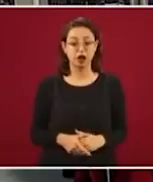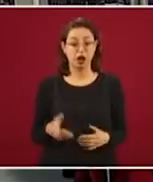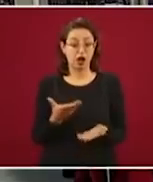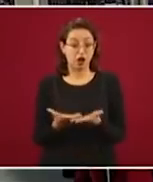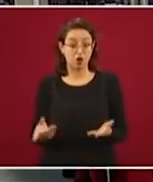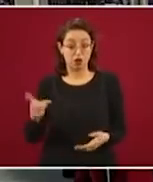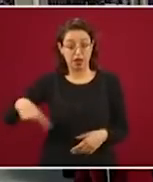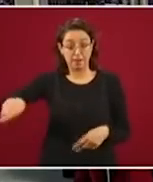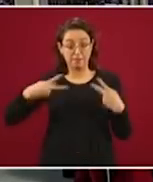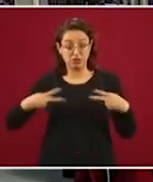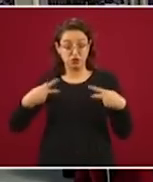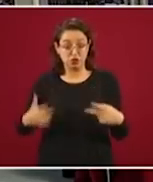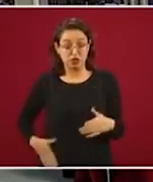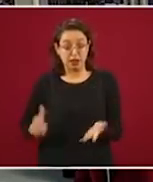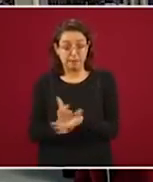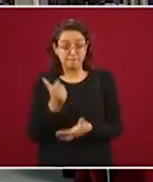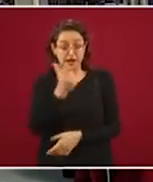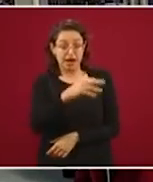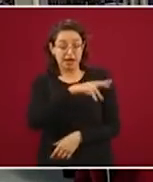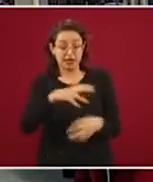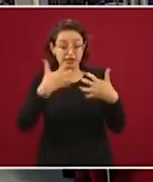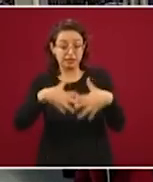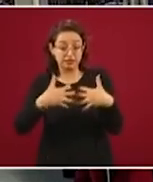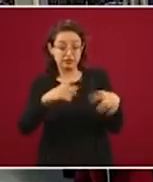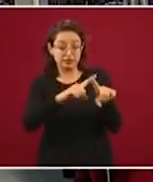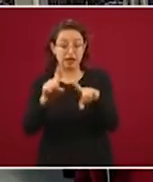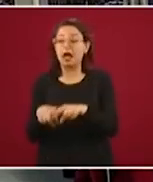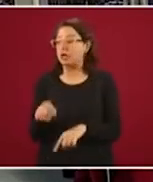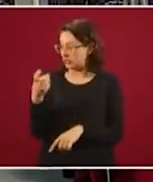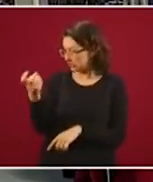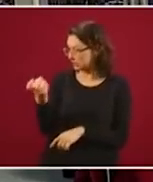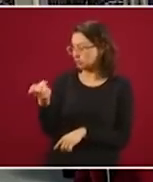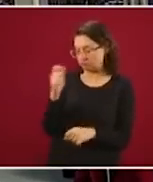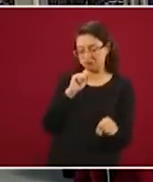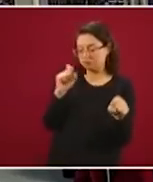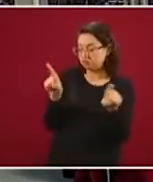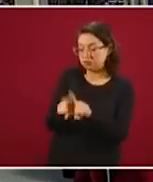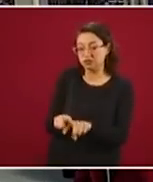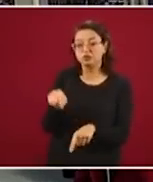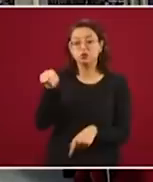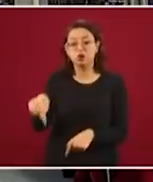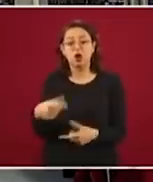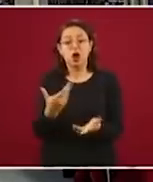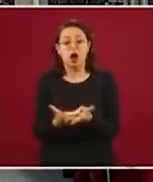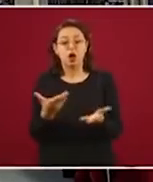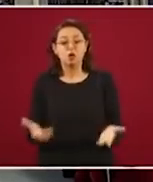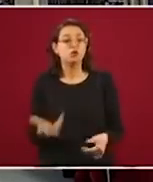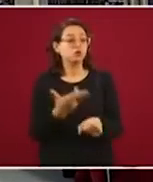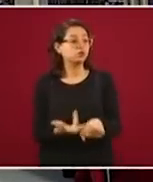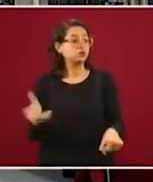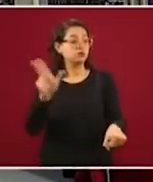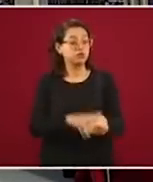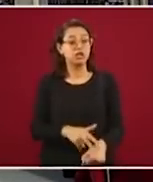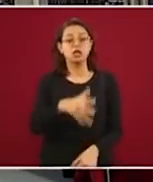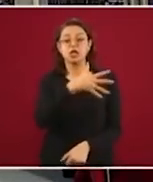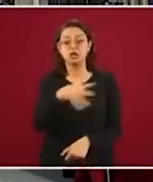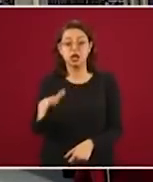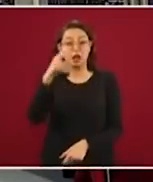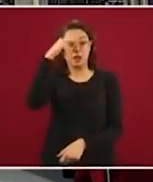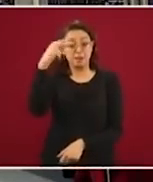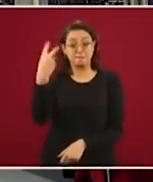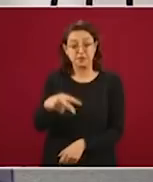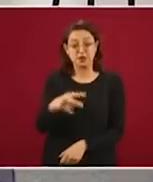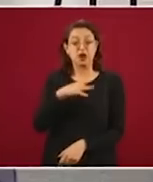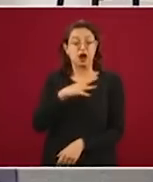Hoy, y les pongo un ejemplo, salió en las noticias al inicio del año, podemos tener un hospital general, por ejemplo, el Hospital General de